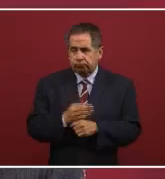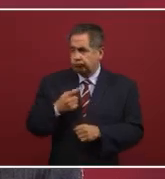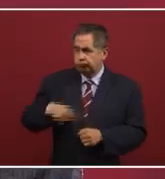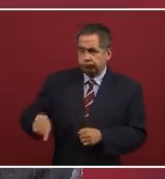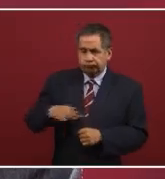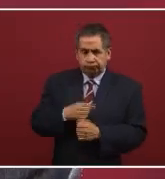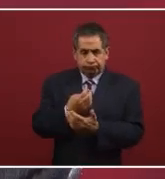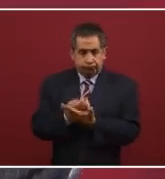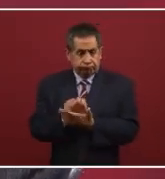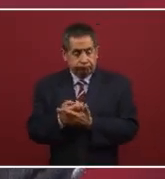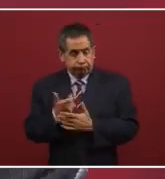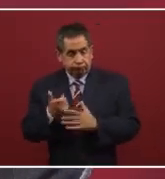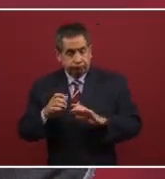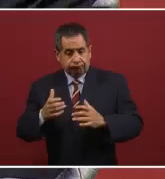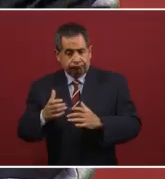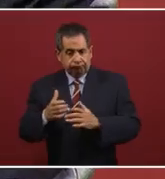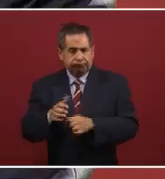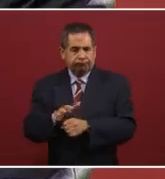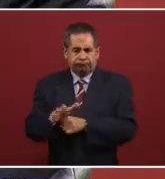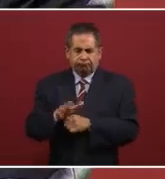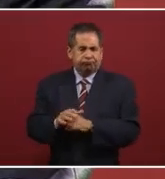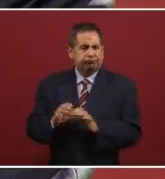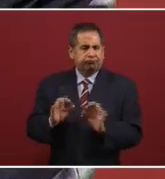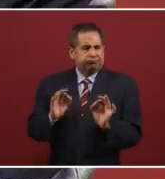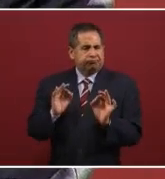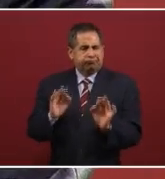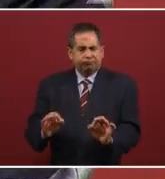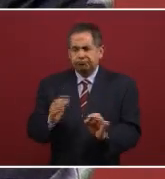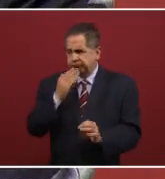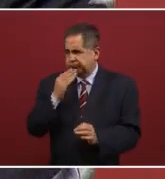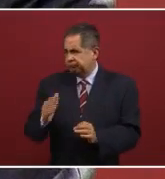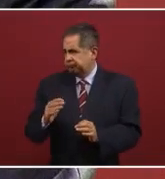sana la hacienda pública.